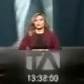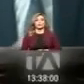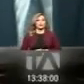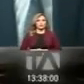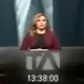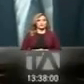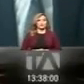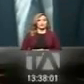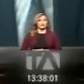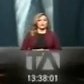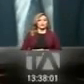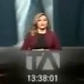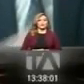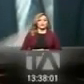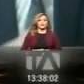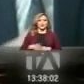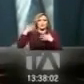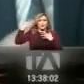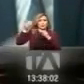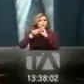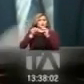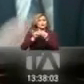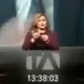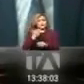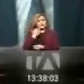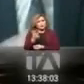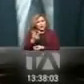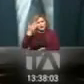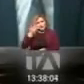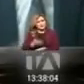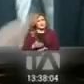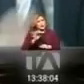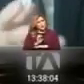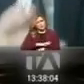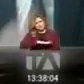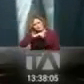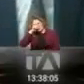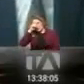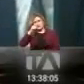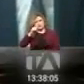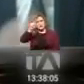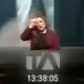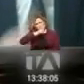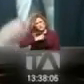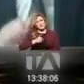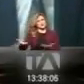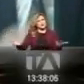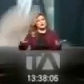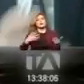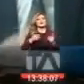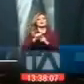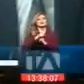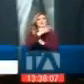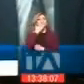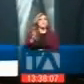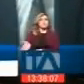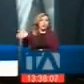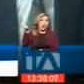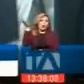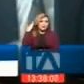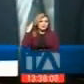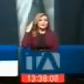a la clase política y decirle: hasta aquí hemos llegado, los ecuatorianos ya no soportamos este sistema de hipocresía que